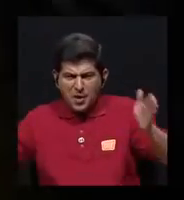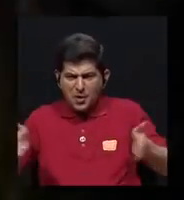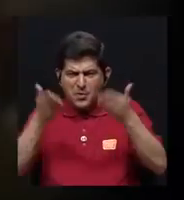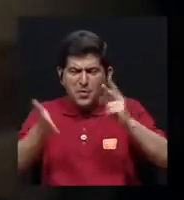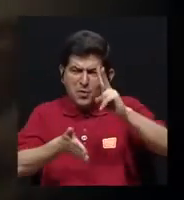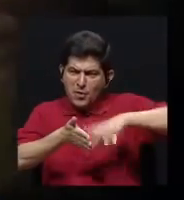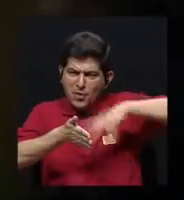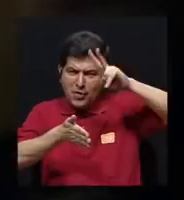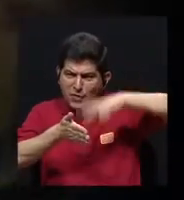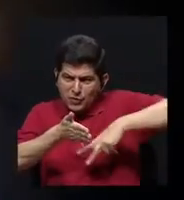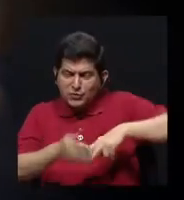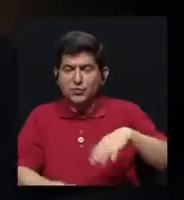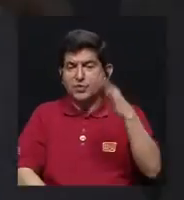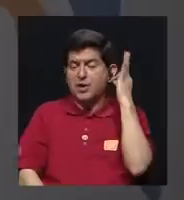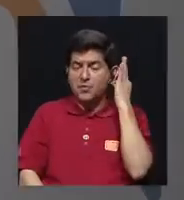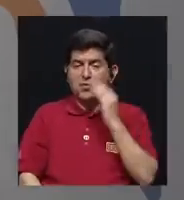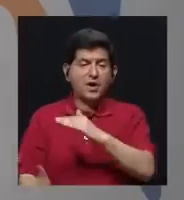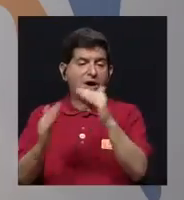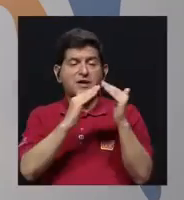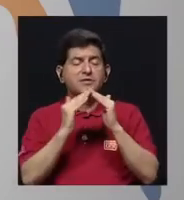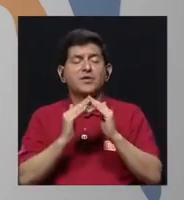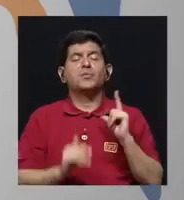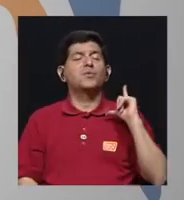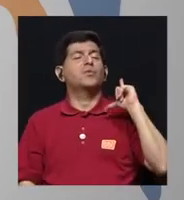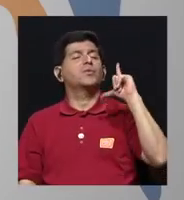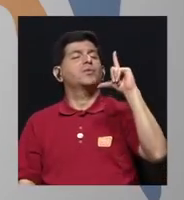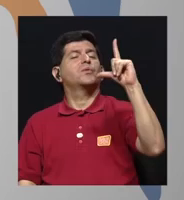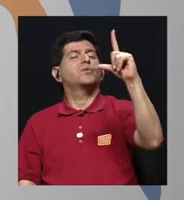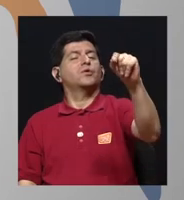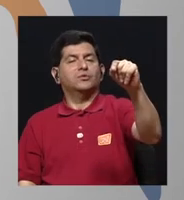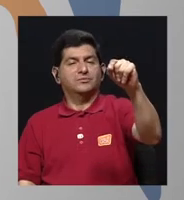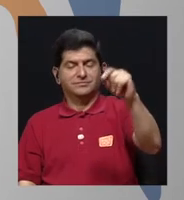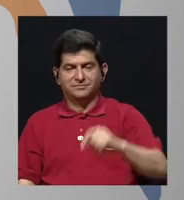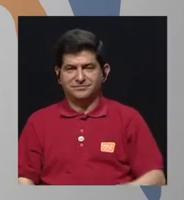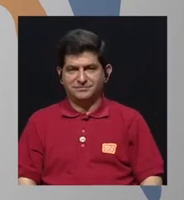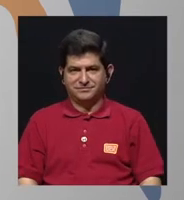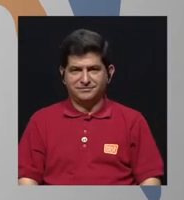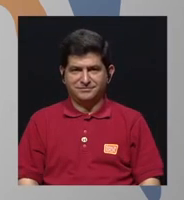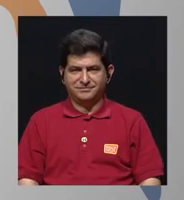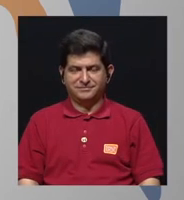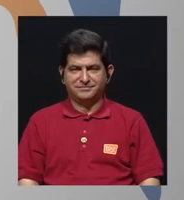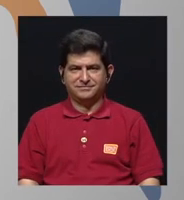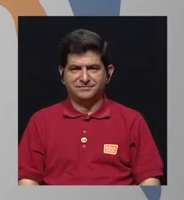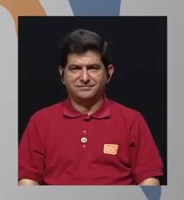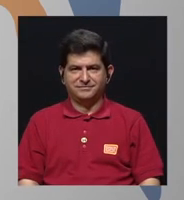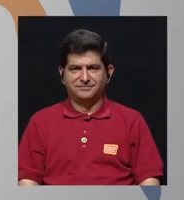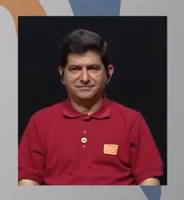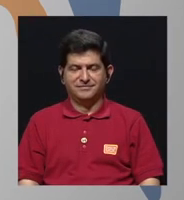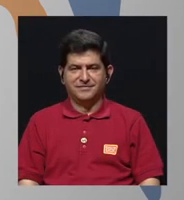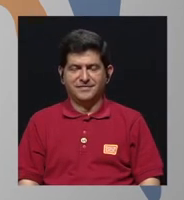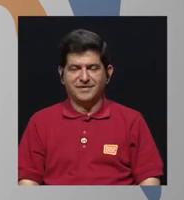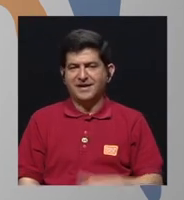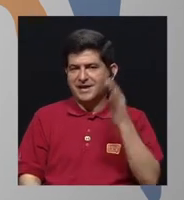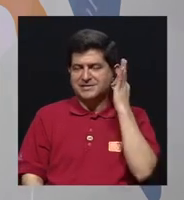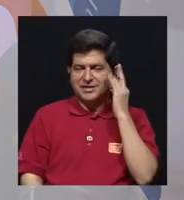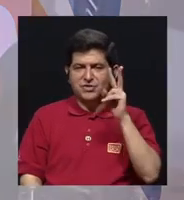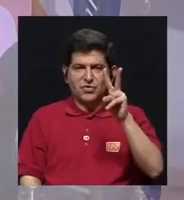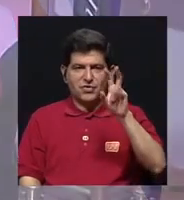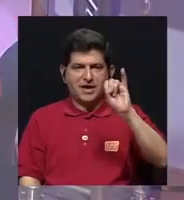Mujer, conociendo sobre esas estrategias para promover la lectura en mujeres de comunidades rurales.